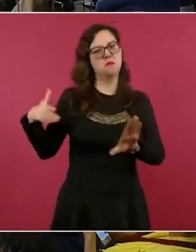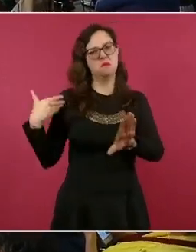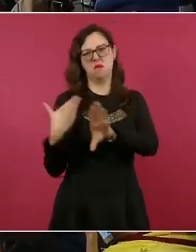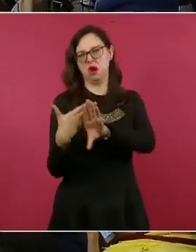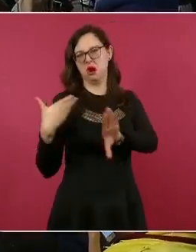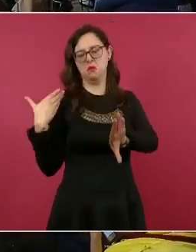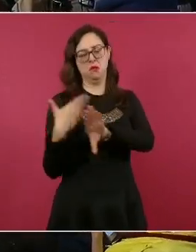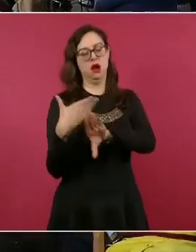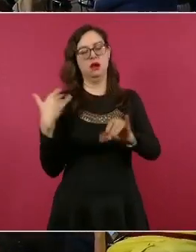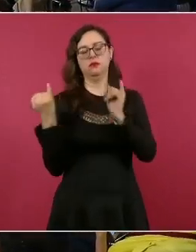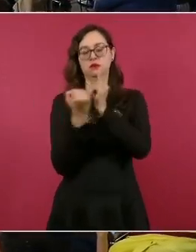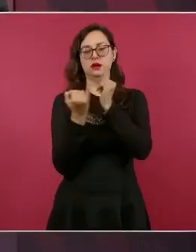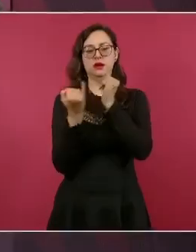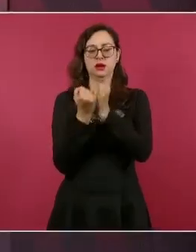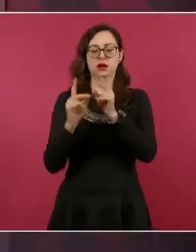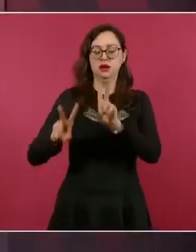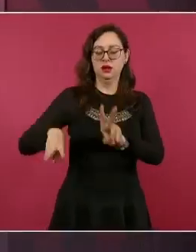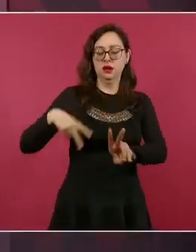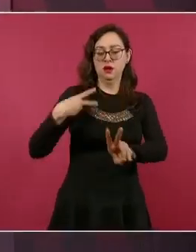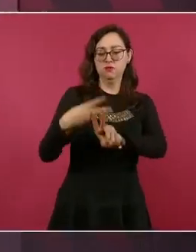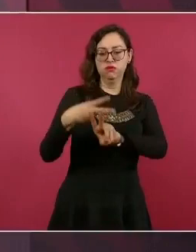AMLO, presidente